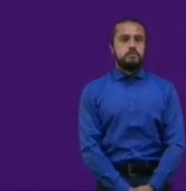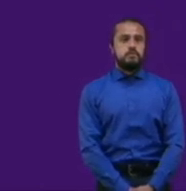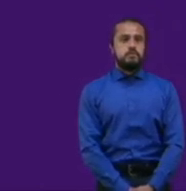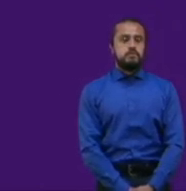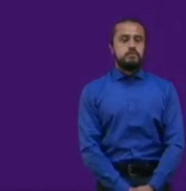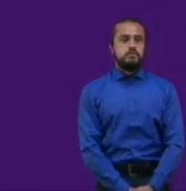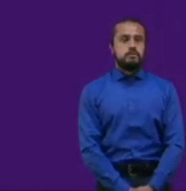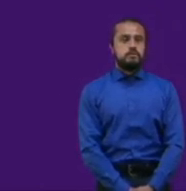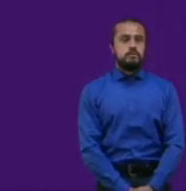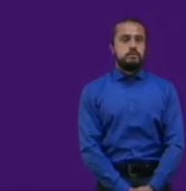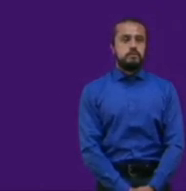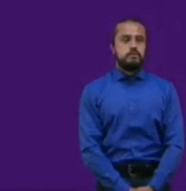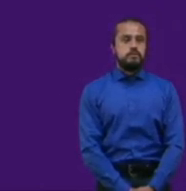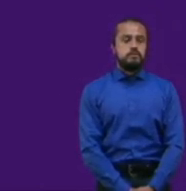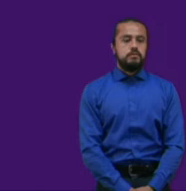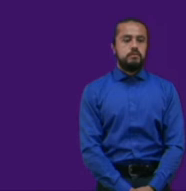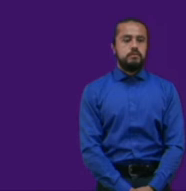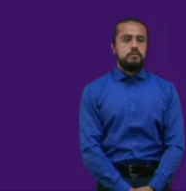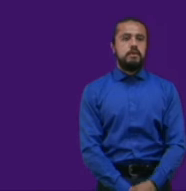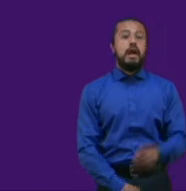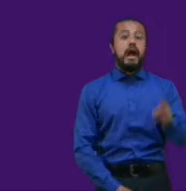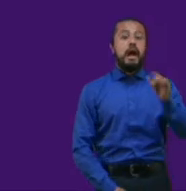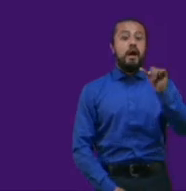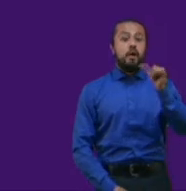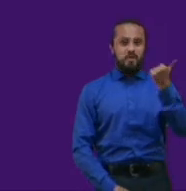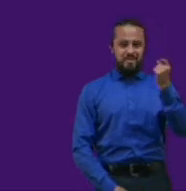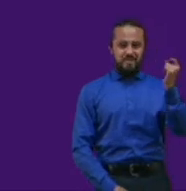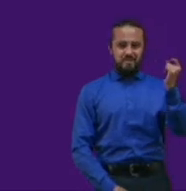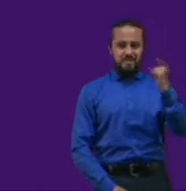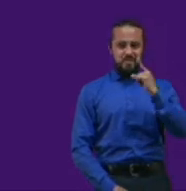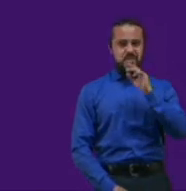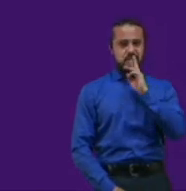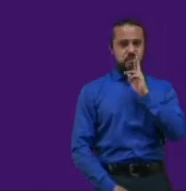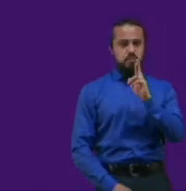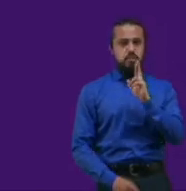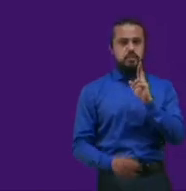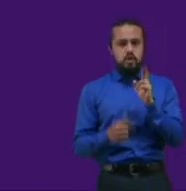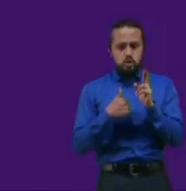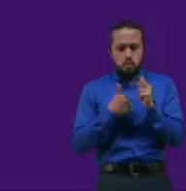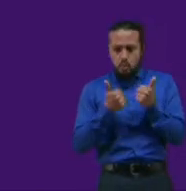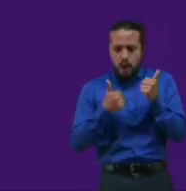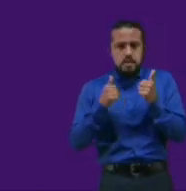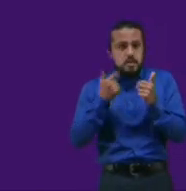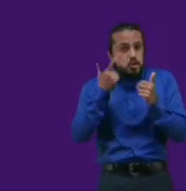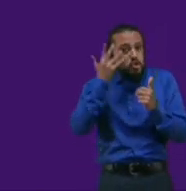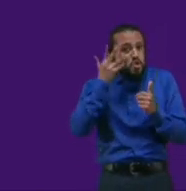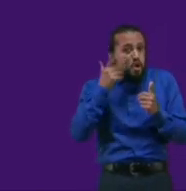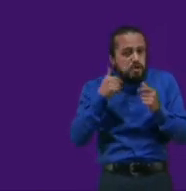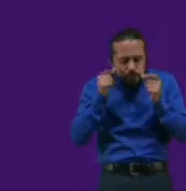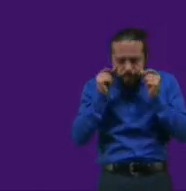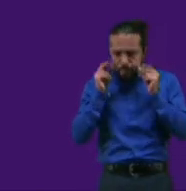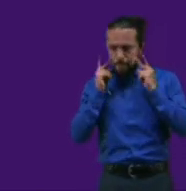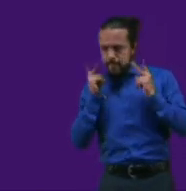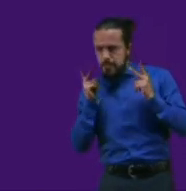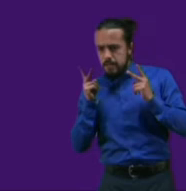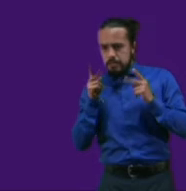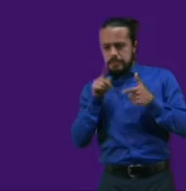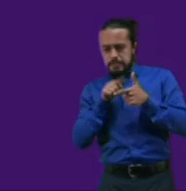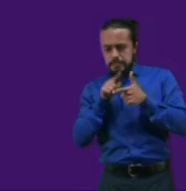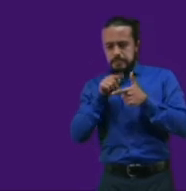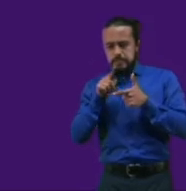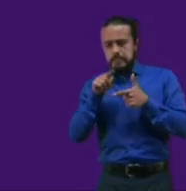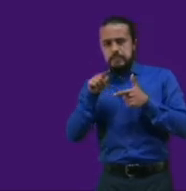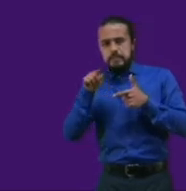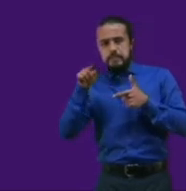¿Qué métricas te obsesionan todos los días? Primero aclarar, ahí dijiste algo muy importante, ¿qué tan... te metes